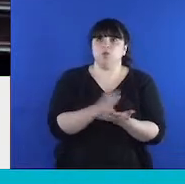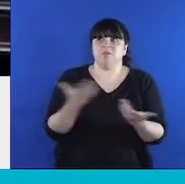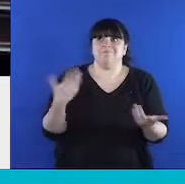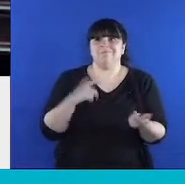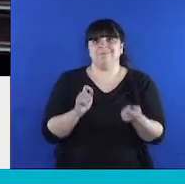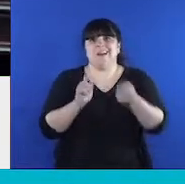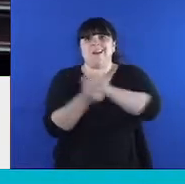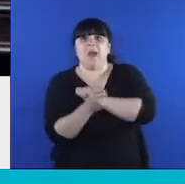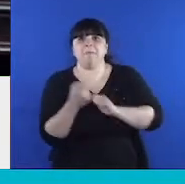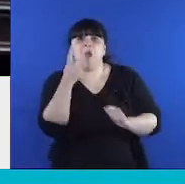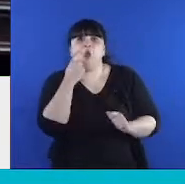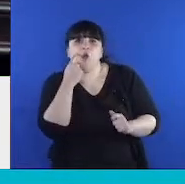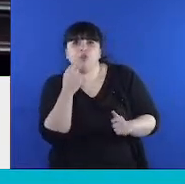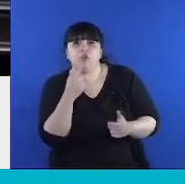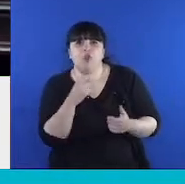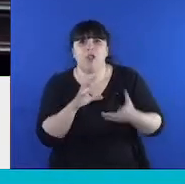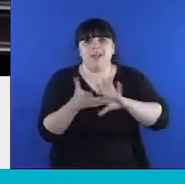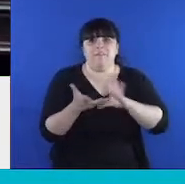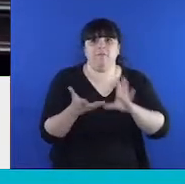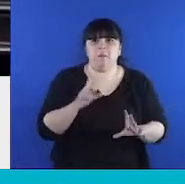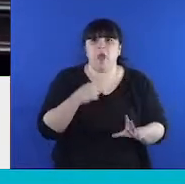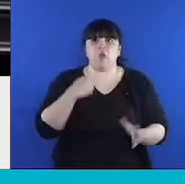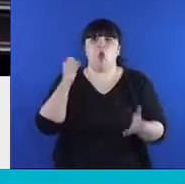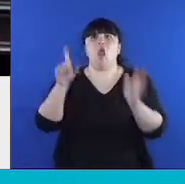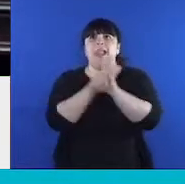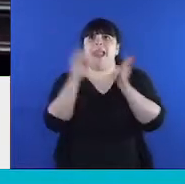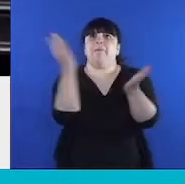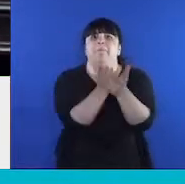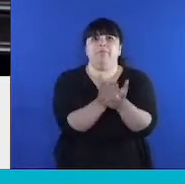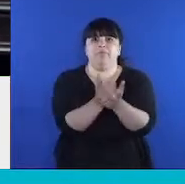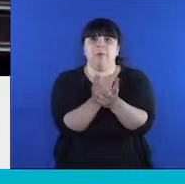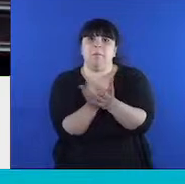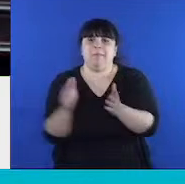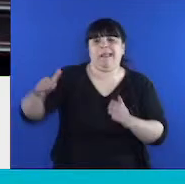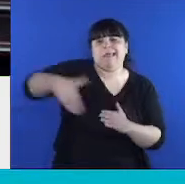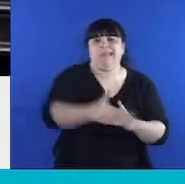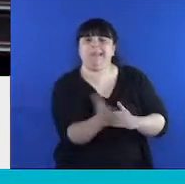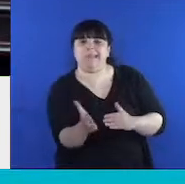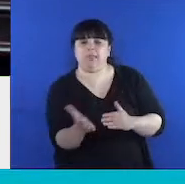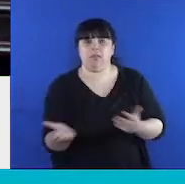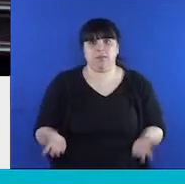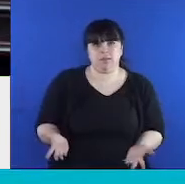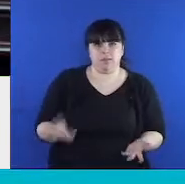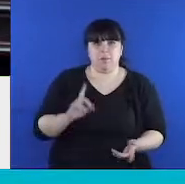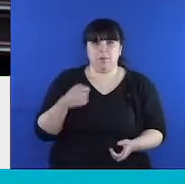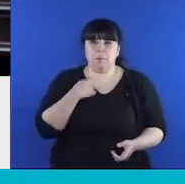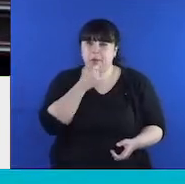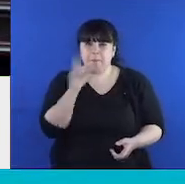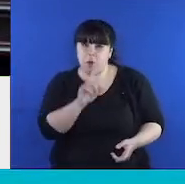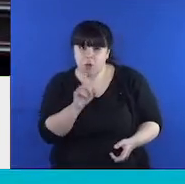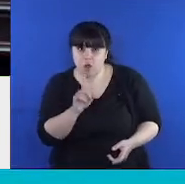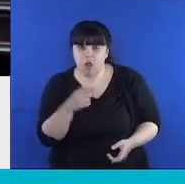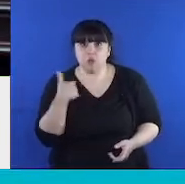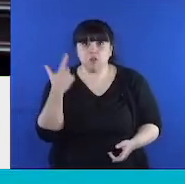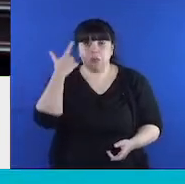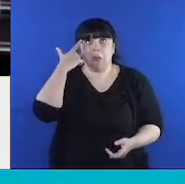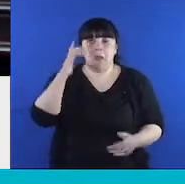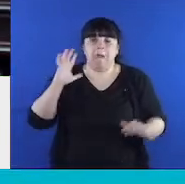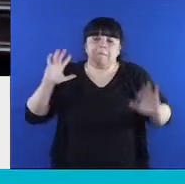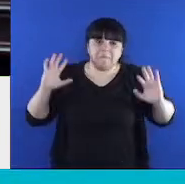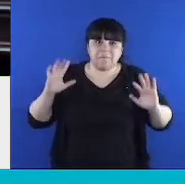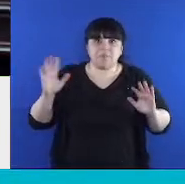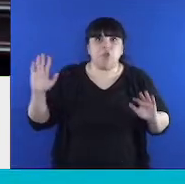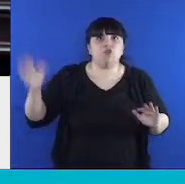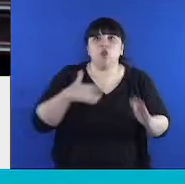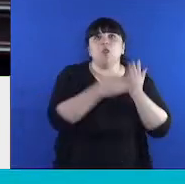no sancionar leyes para gambetearlo, porque si no podemos llegar a la conclusión, señor presidente, que tendríamos que convertir todos los ministerios en sociedades anónimas para